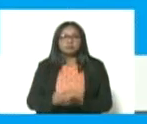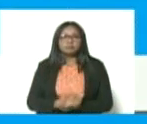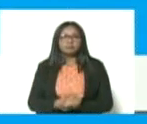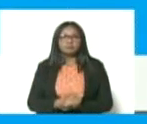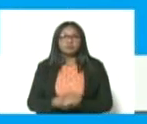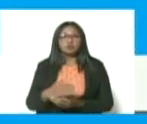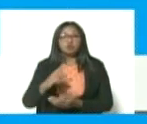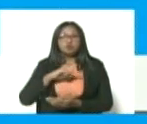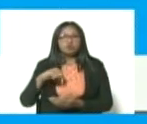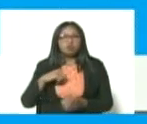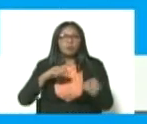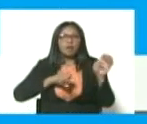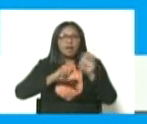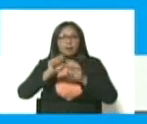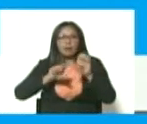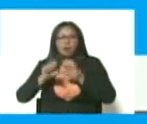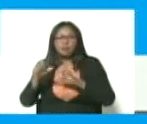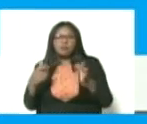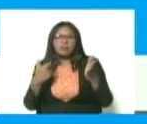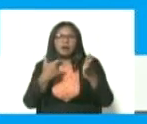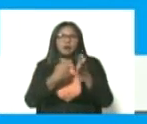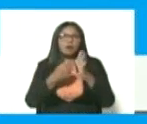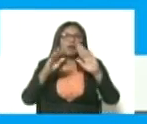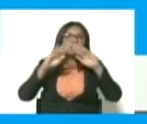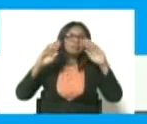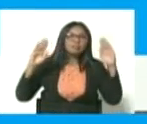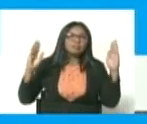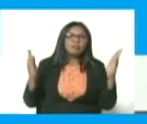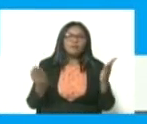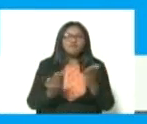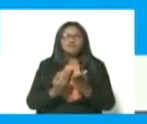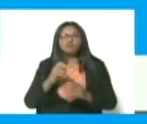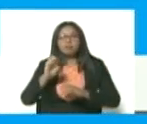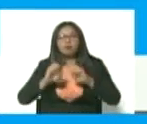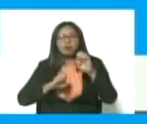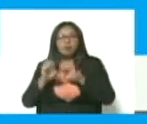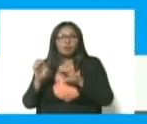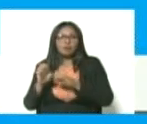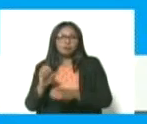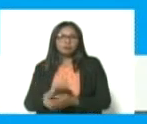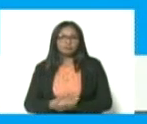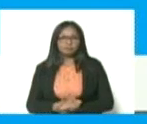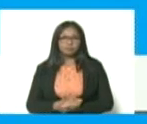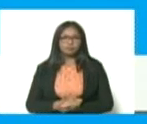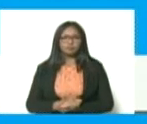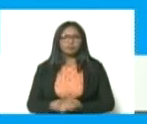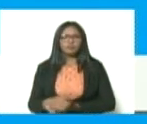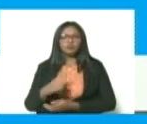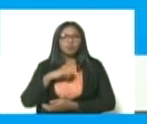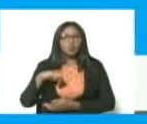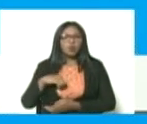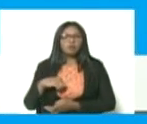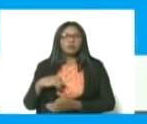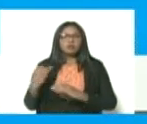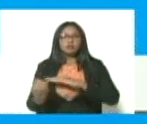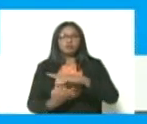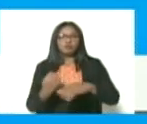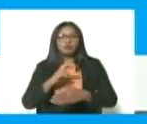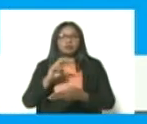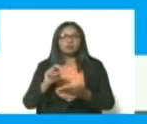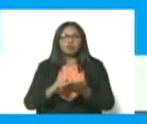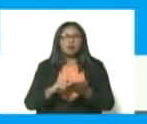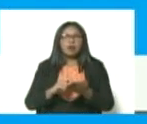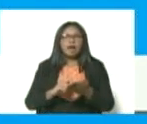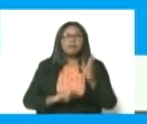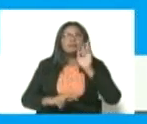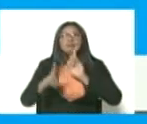vacunas. Todas las vacunas que hay en el mundo las estamos estudiando y será nuestro Instituto Nacional de Higiene quien dé la